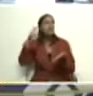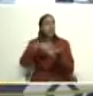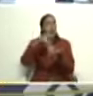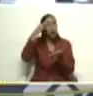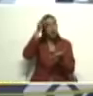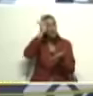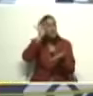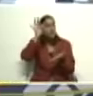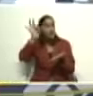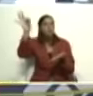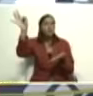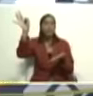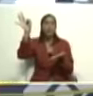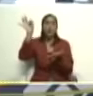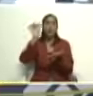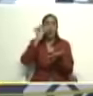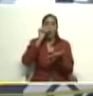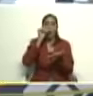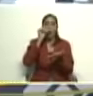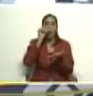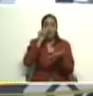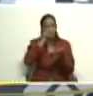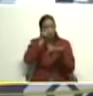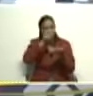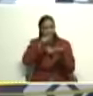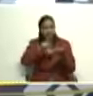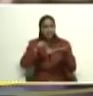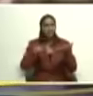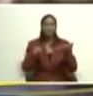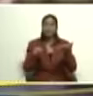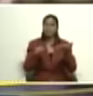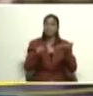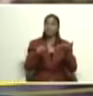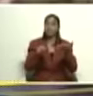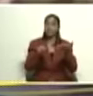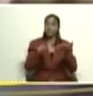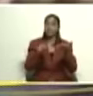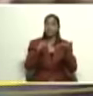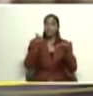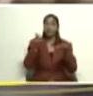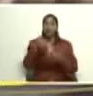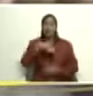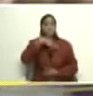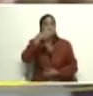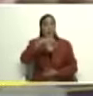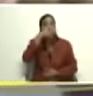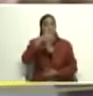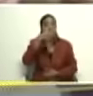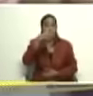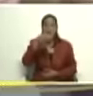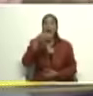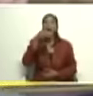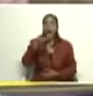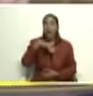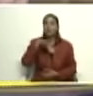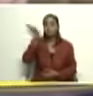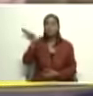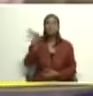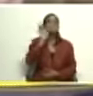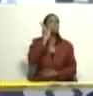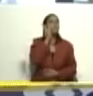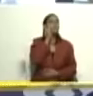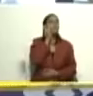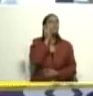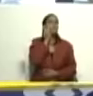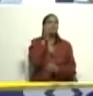hombre de acción. Dos detalles importantes, Juan Carlos, para que lo sume a tu visita, a tu visión